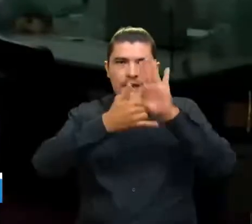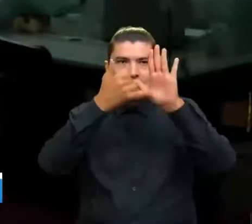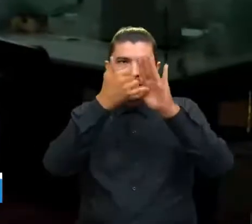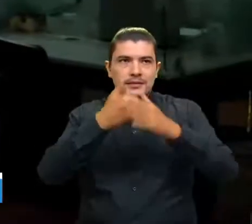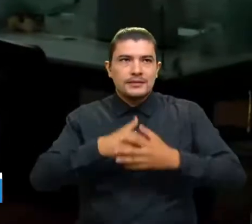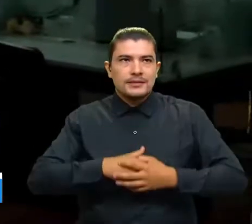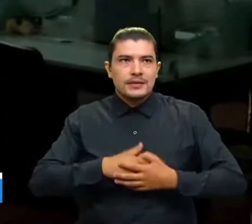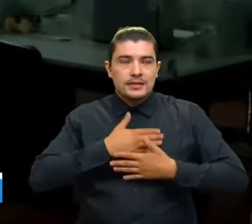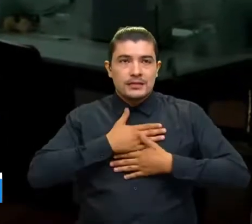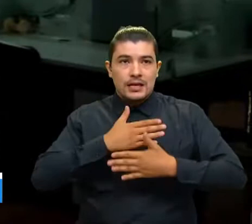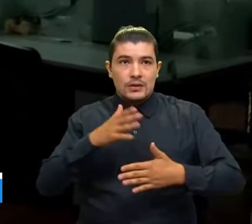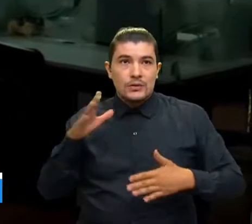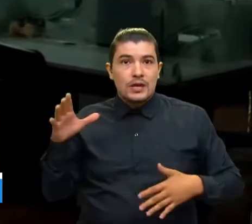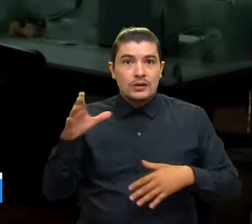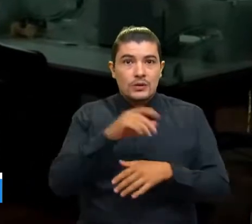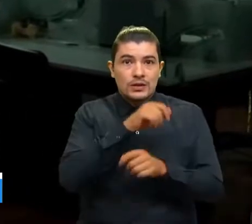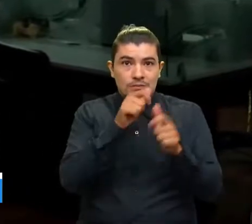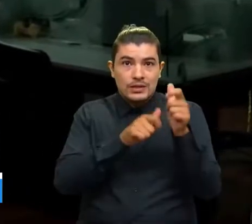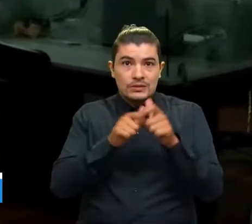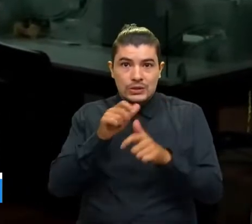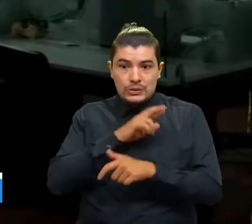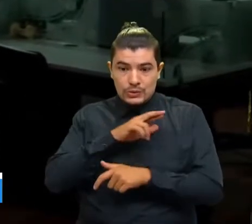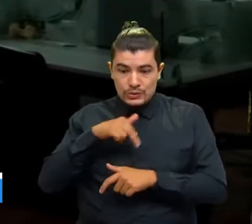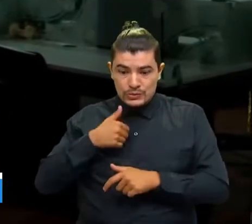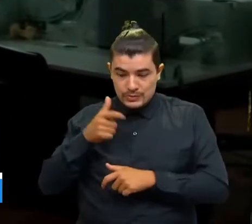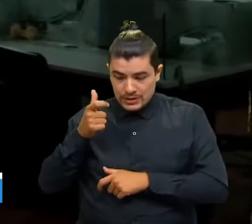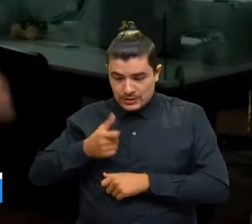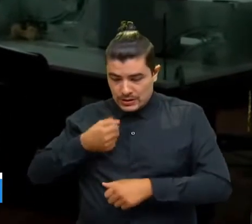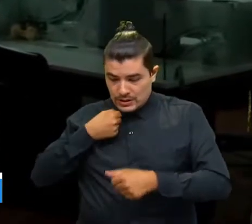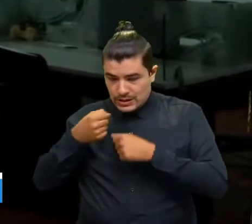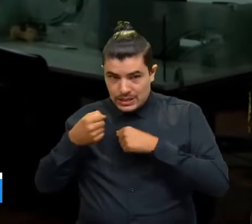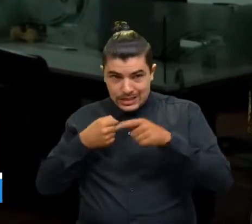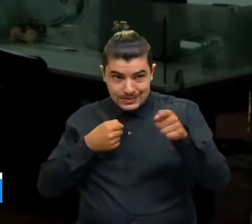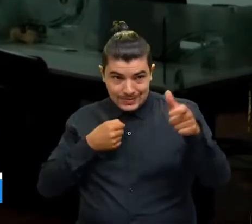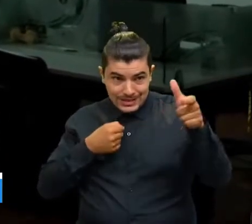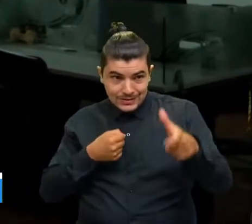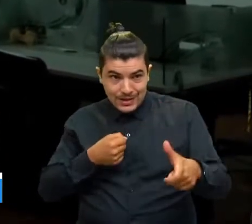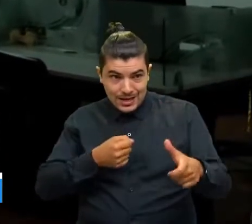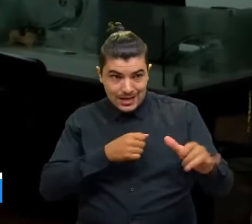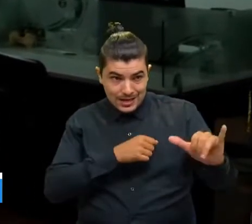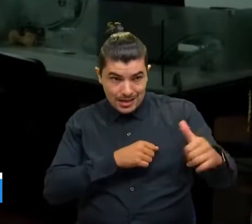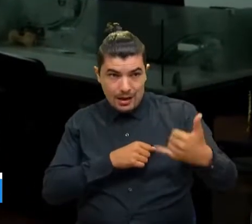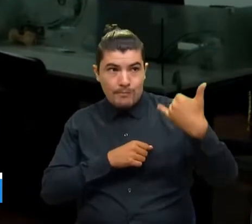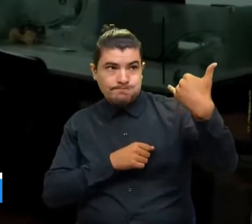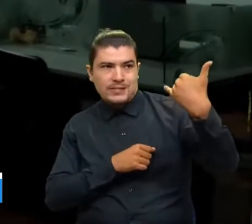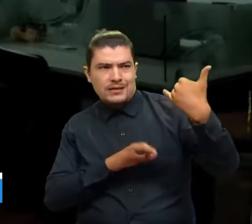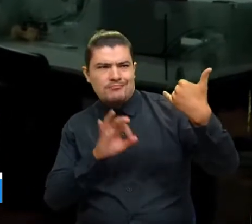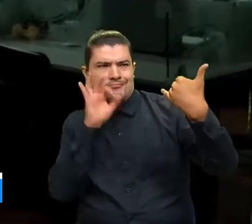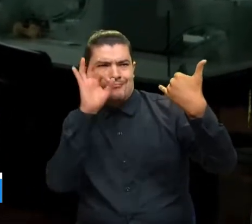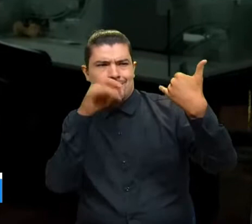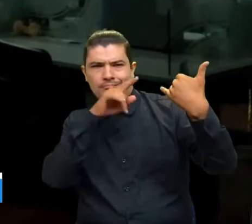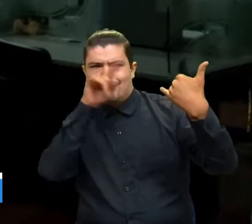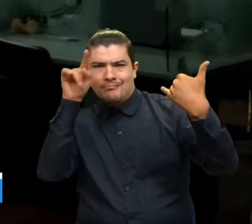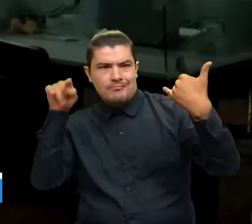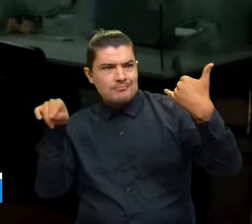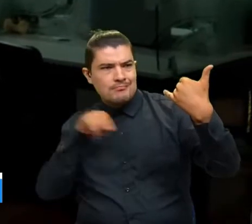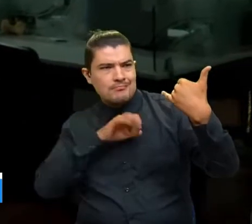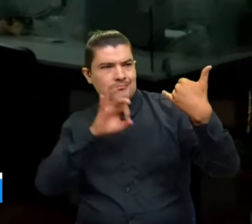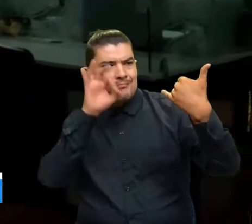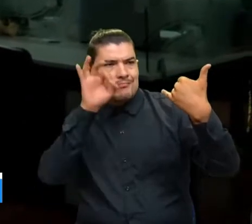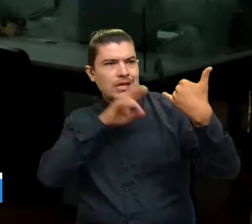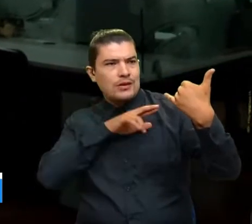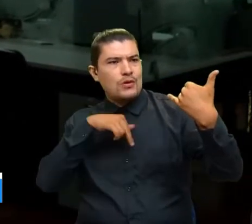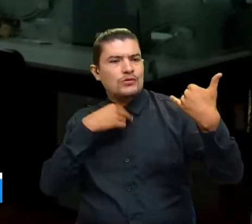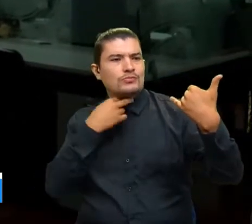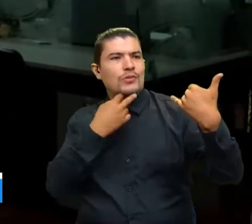aquellos que hacen posible que la labor de nosotros como periodistas quede perfecta, que podamos contar una historia. Mientras nosotros lo hacemos a través de